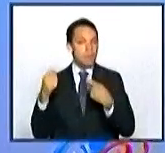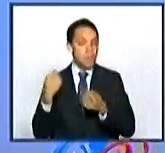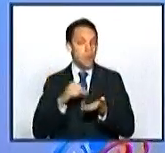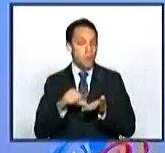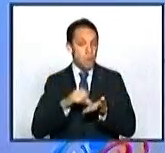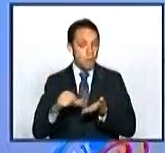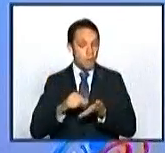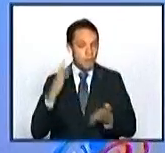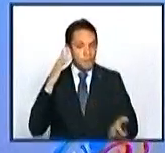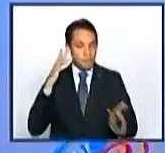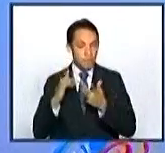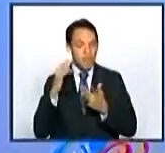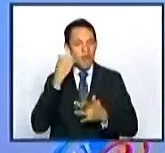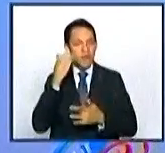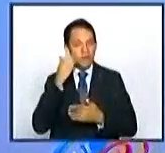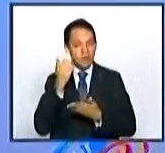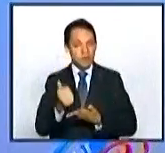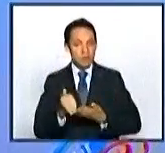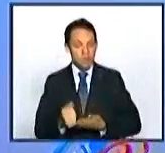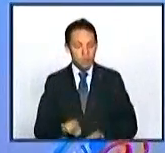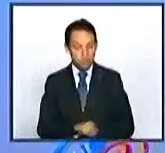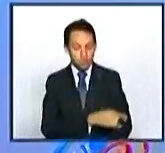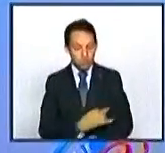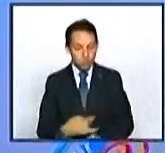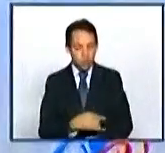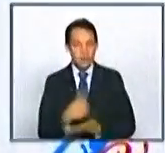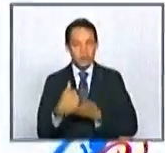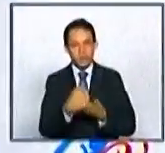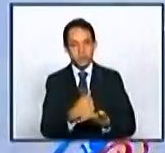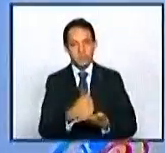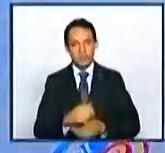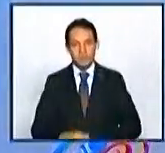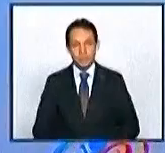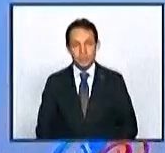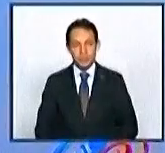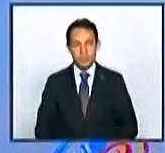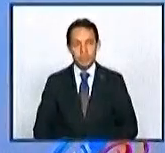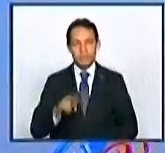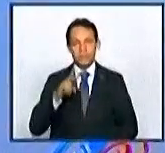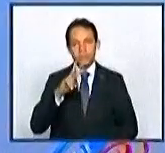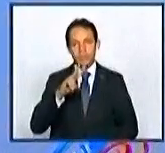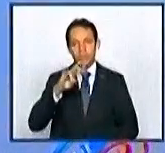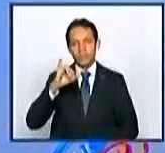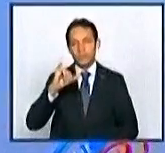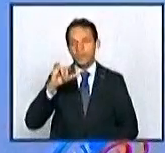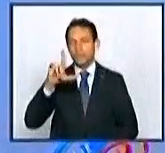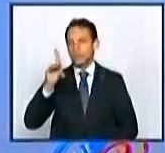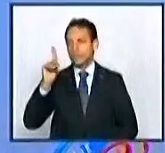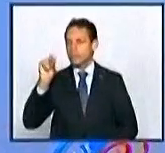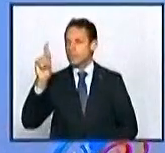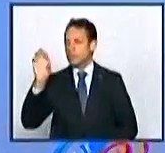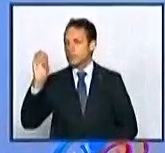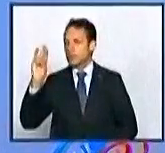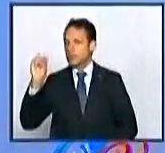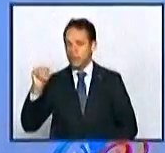complemento para la enfermedad vascular. Basulati. Bildren, gran